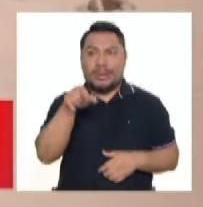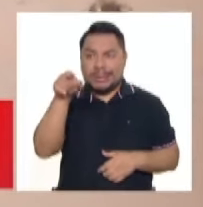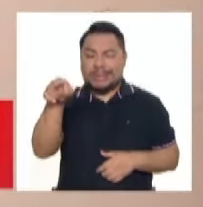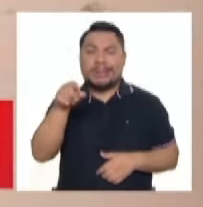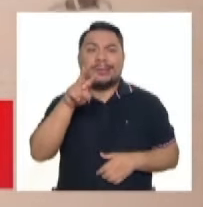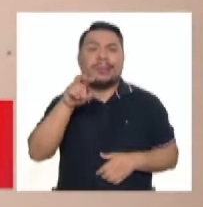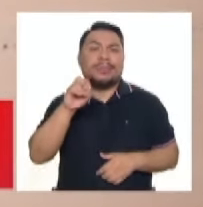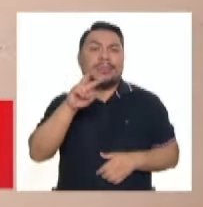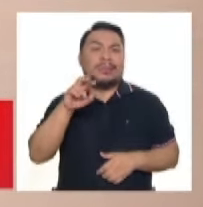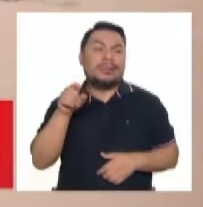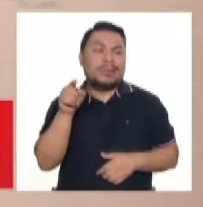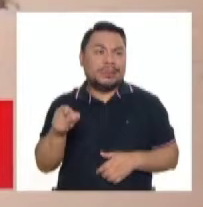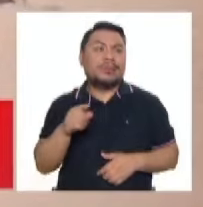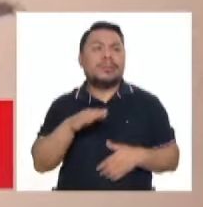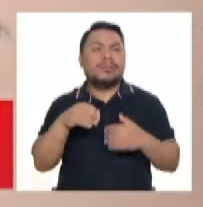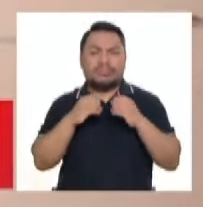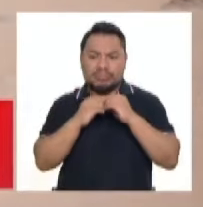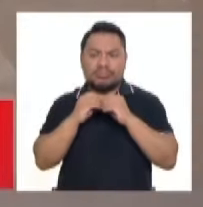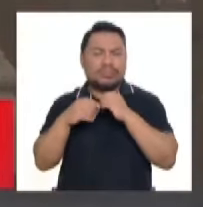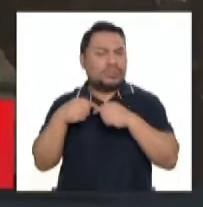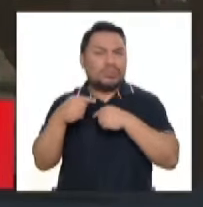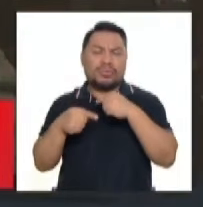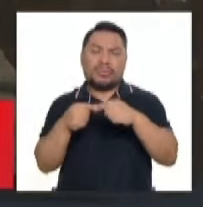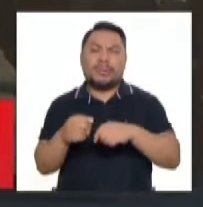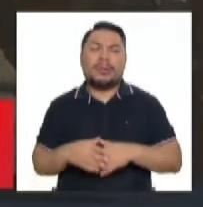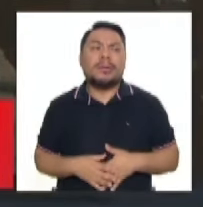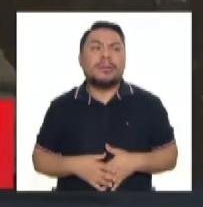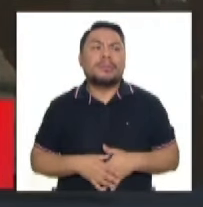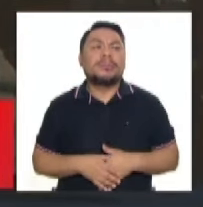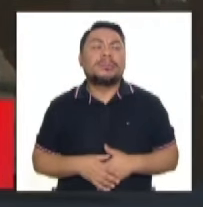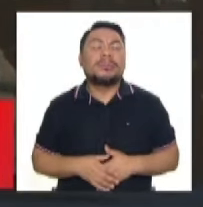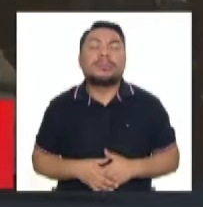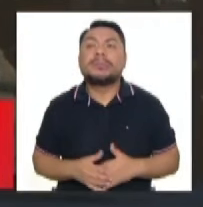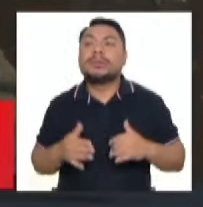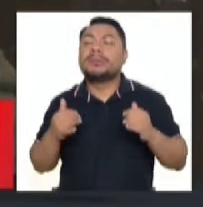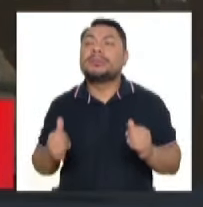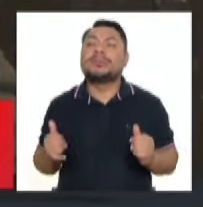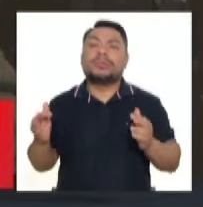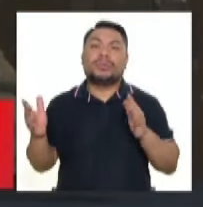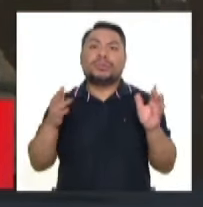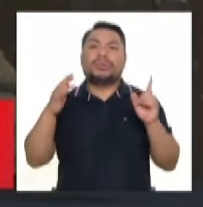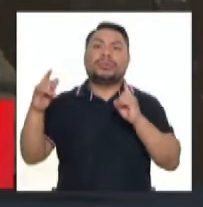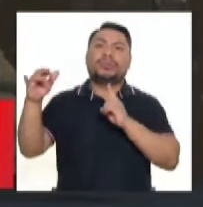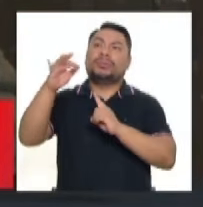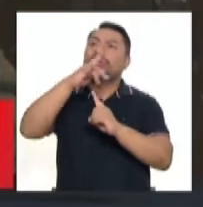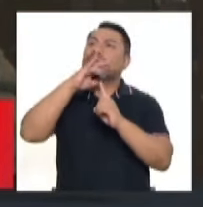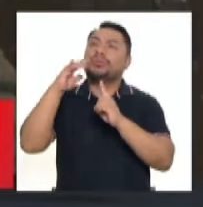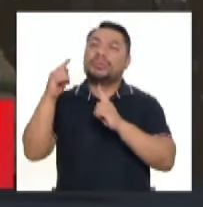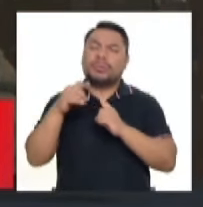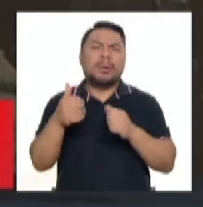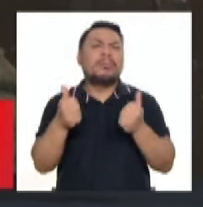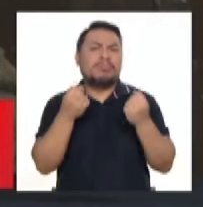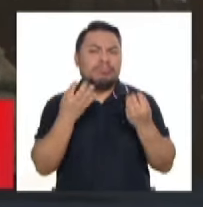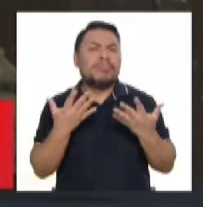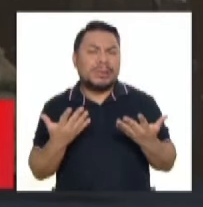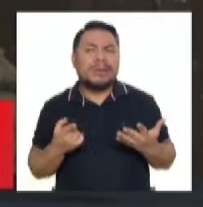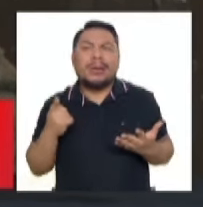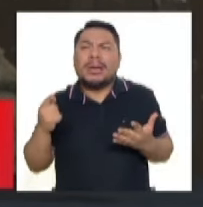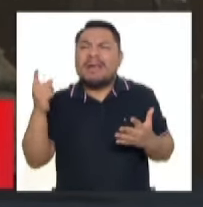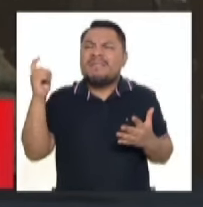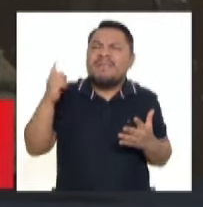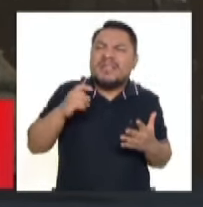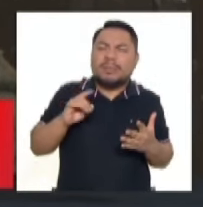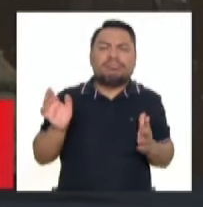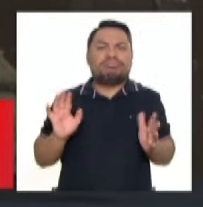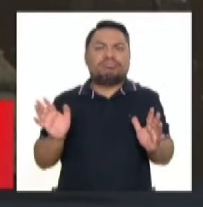de manera constante le realizan mantenimiento. Las condiciones meteorológicas eran favorables a la hora que se ha